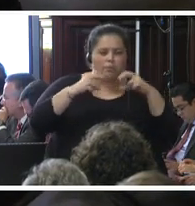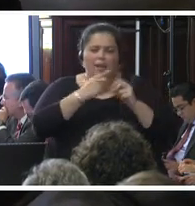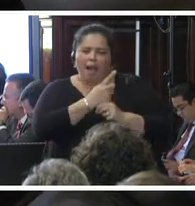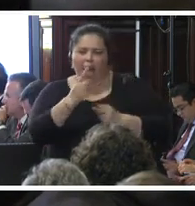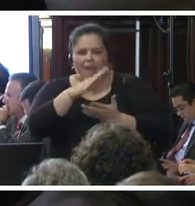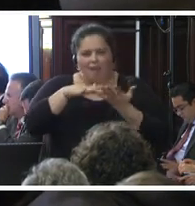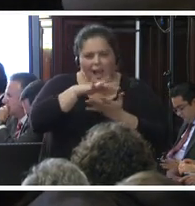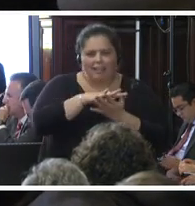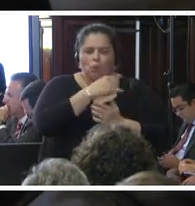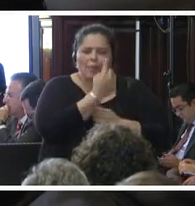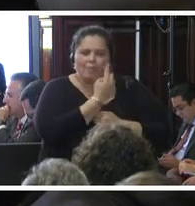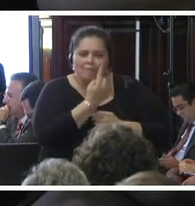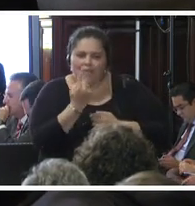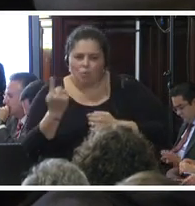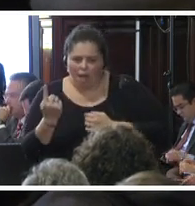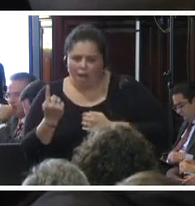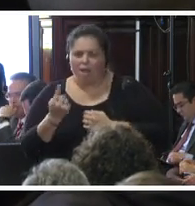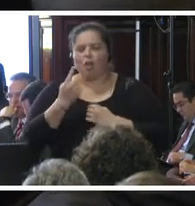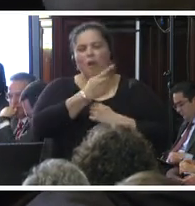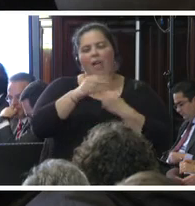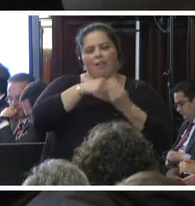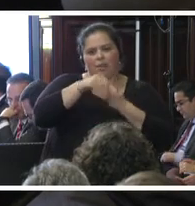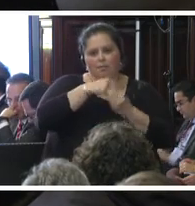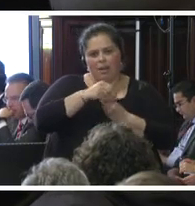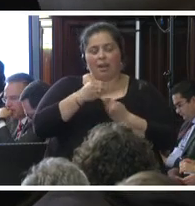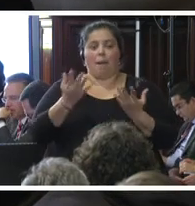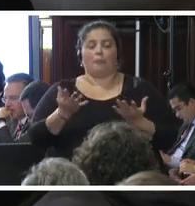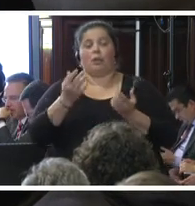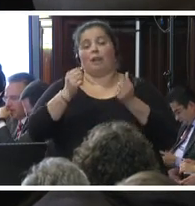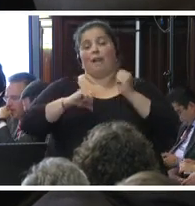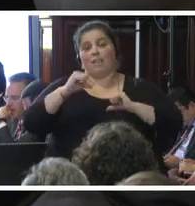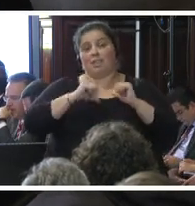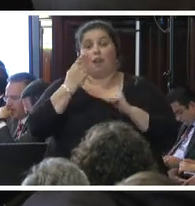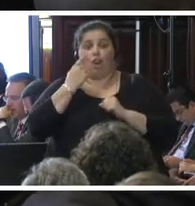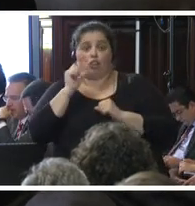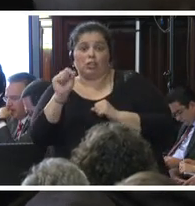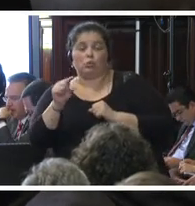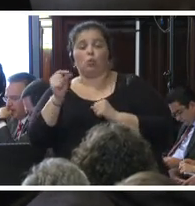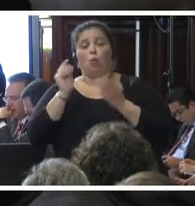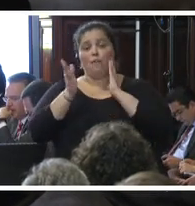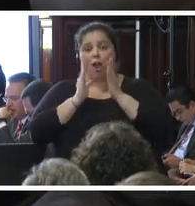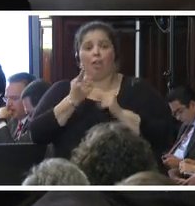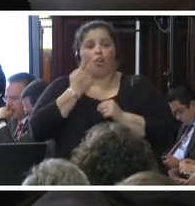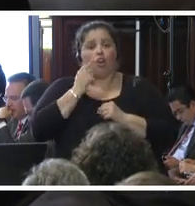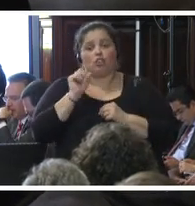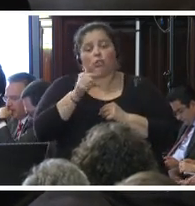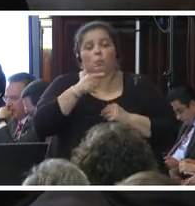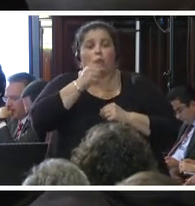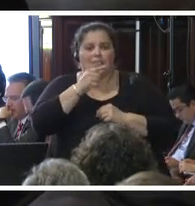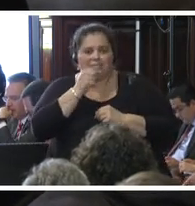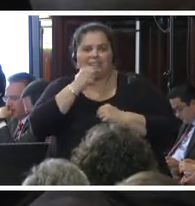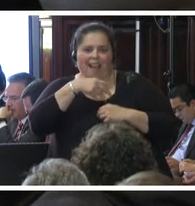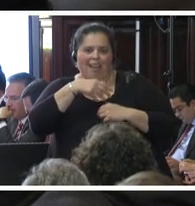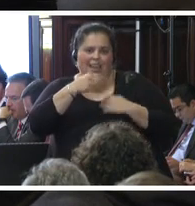individual, con cada uno de ellos. Es decir, las víctimas conocen a su abogado, conocen al policía que lleva la investigación, al